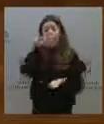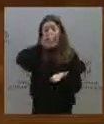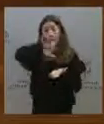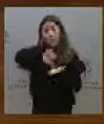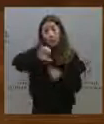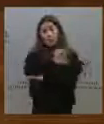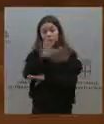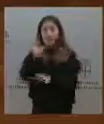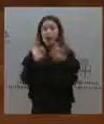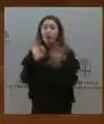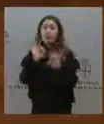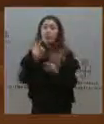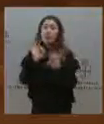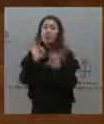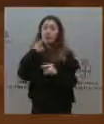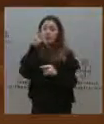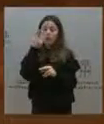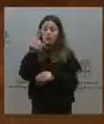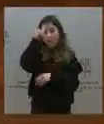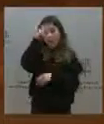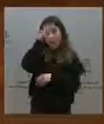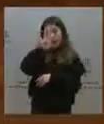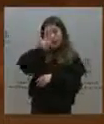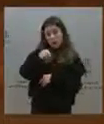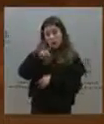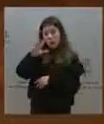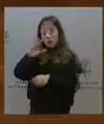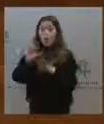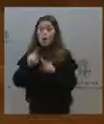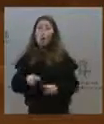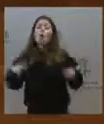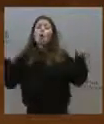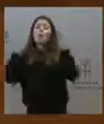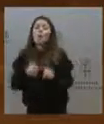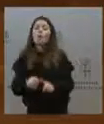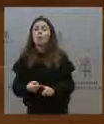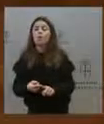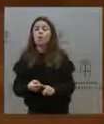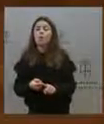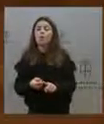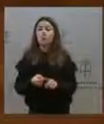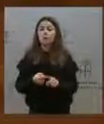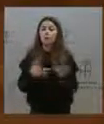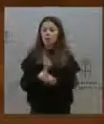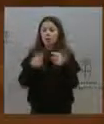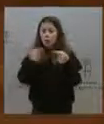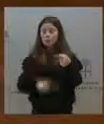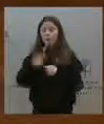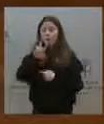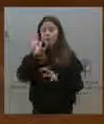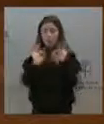un 4,5%, cuando el objetivo de estabilidad de precios del Banco Central Europeo lo fija en un 2%. Los tipos de interés